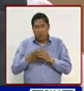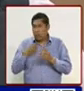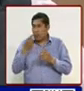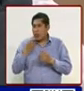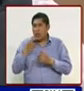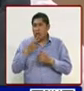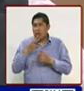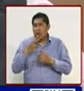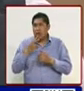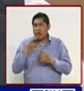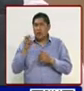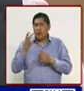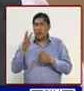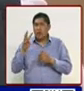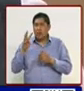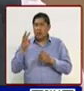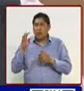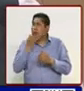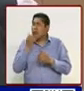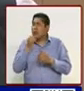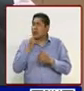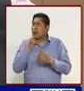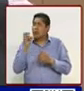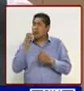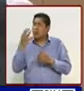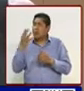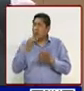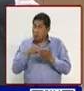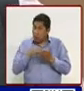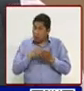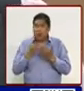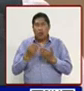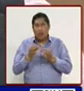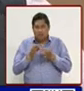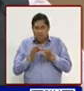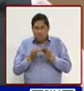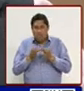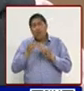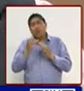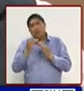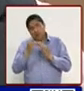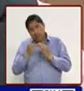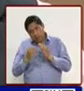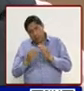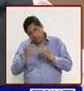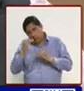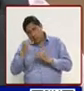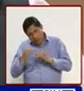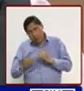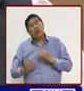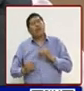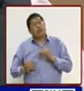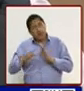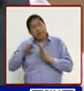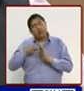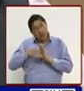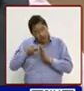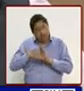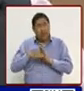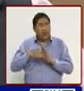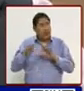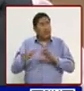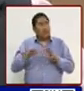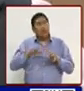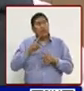dicho 204 millones de bolivianos, ahora estamos haciendo algunos ajustes que van a rebajar, no van a bajar el monto, estamos hablando